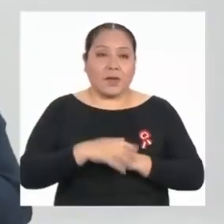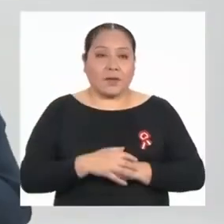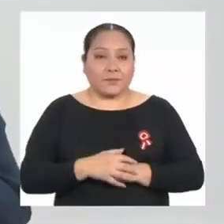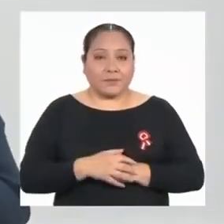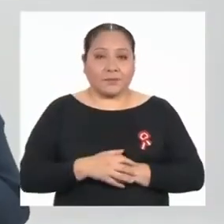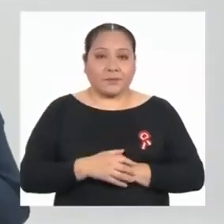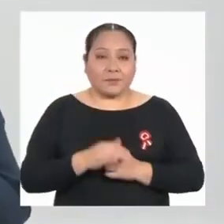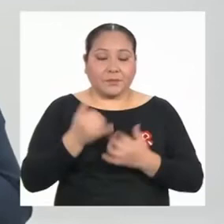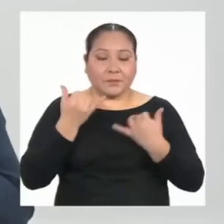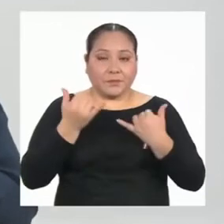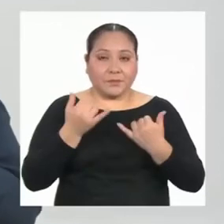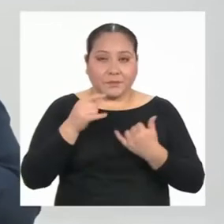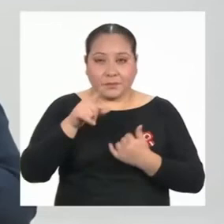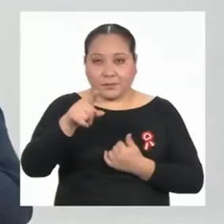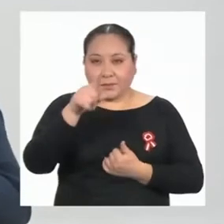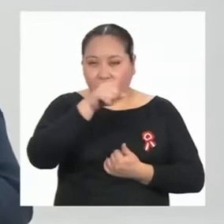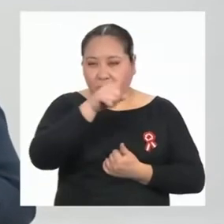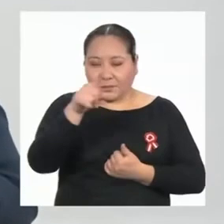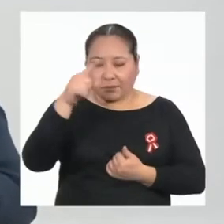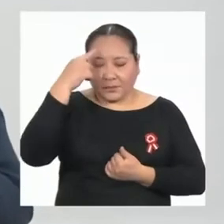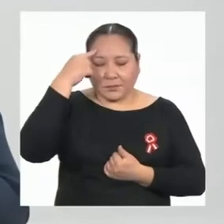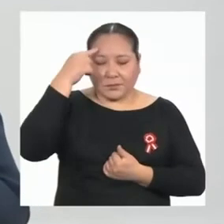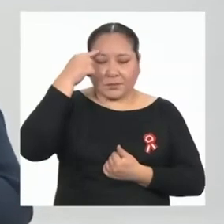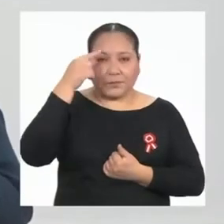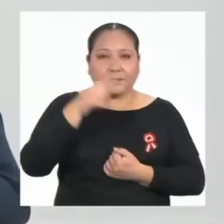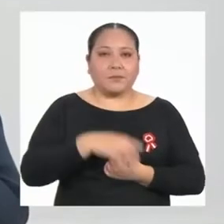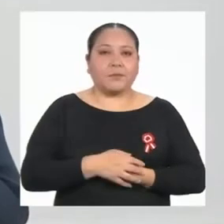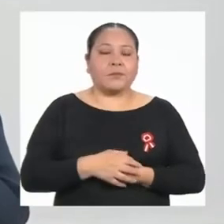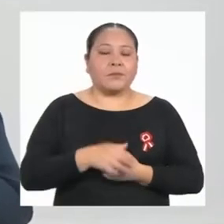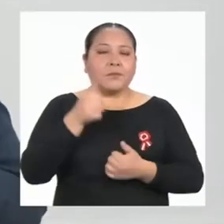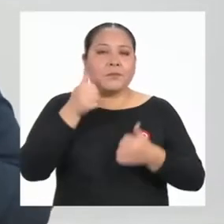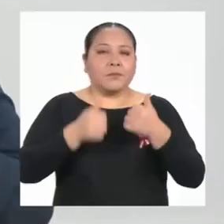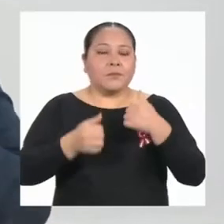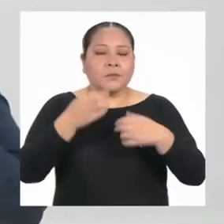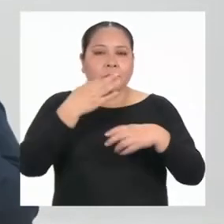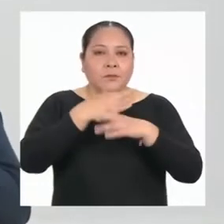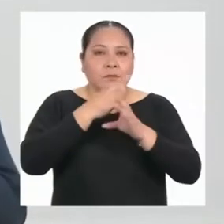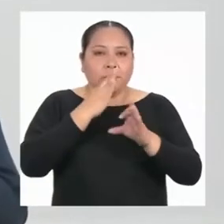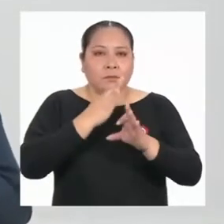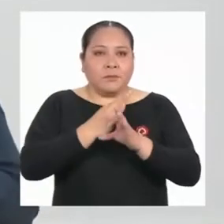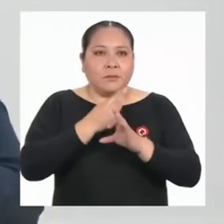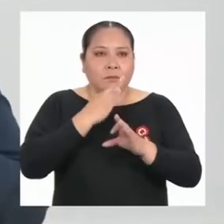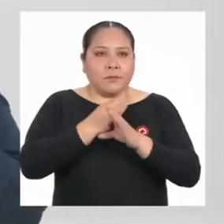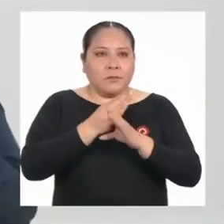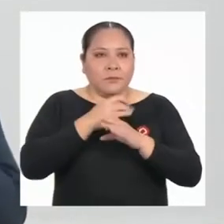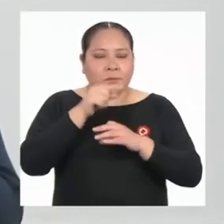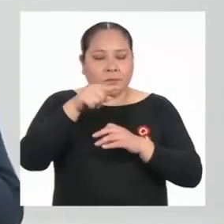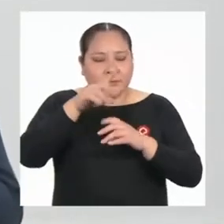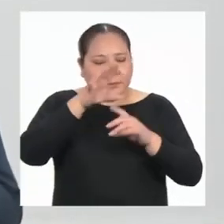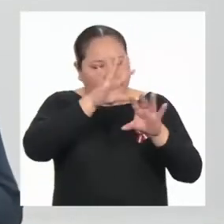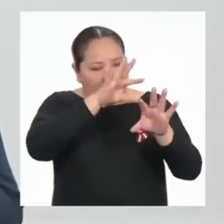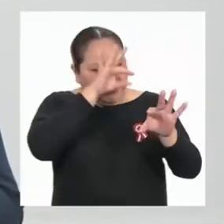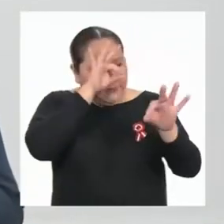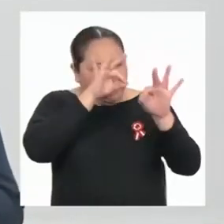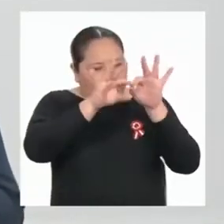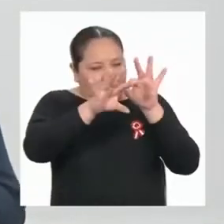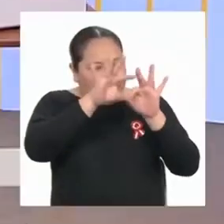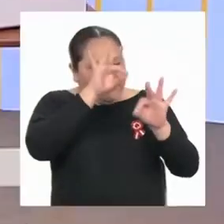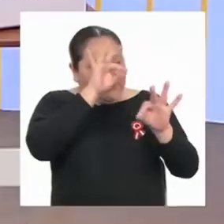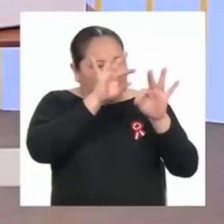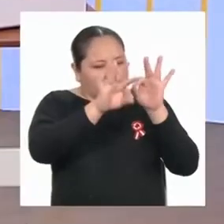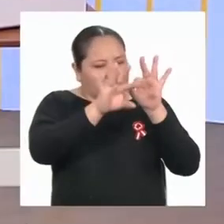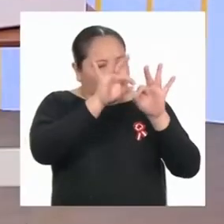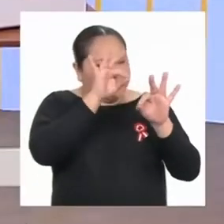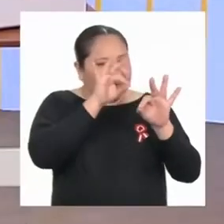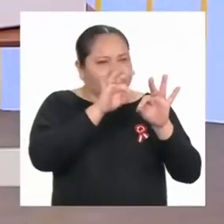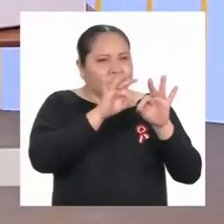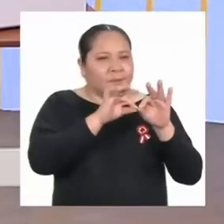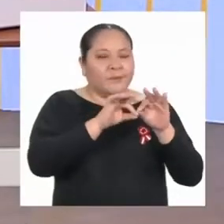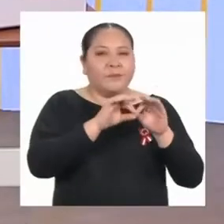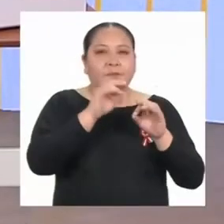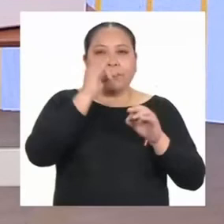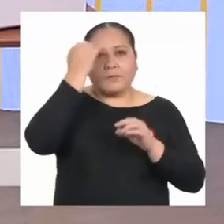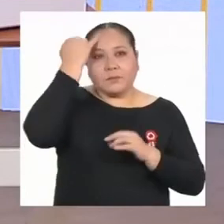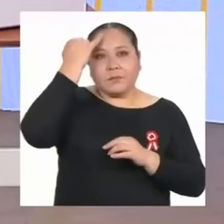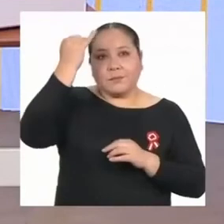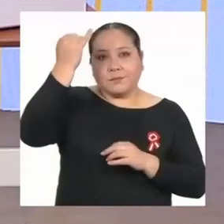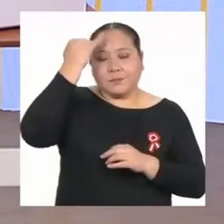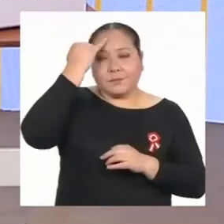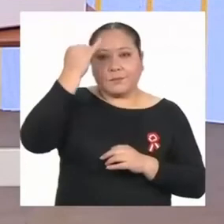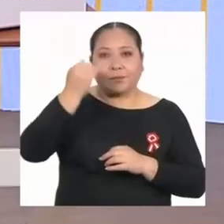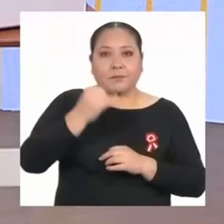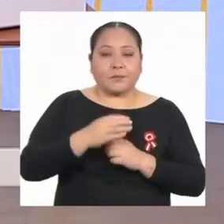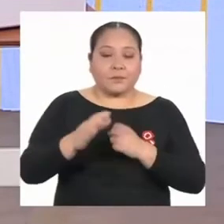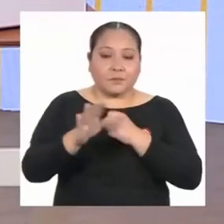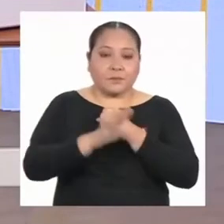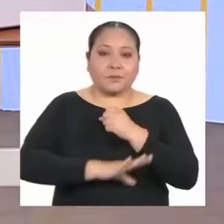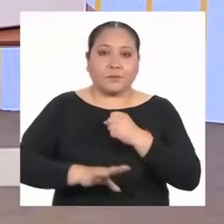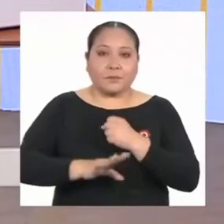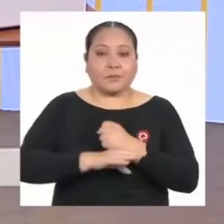Ahora piensen, ¿qué estrategia podrían usar para identificar la idea principal? ¿Recuerdan que eran tres